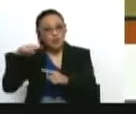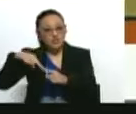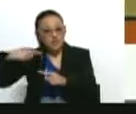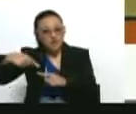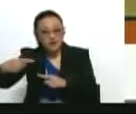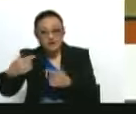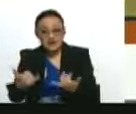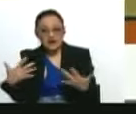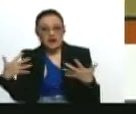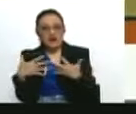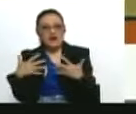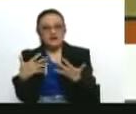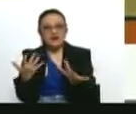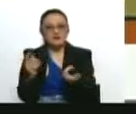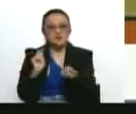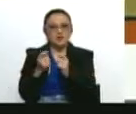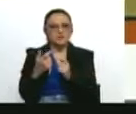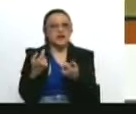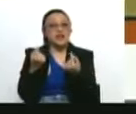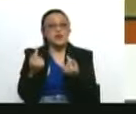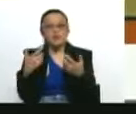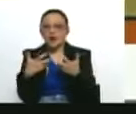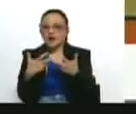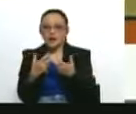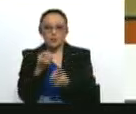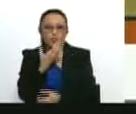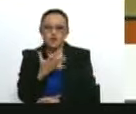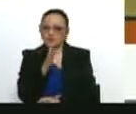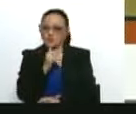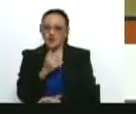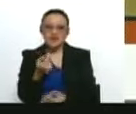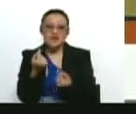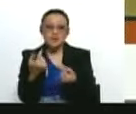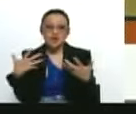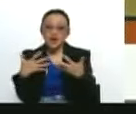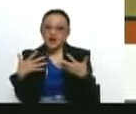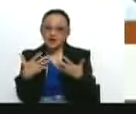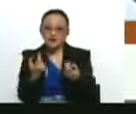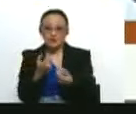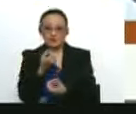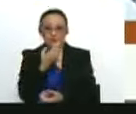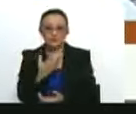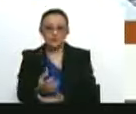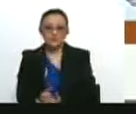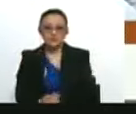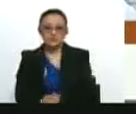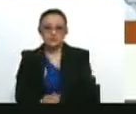sustituyen una guerra por otra. Ninguna guerra es buena. Ninguna guerra es buena.